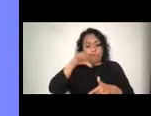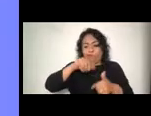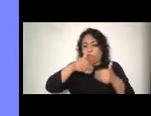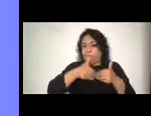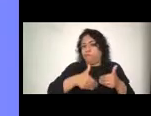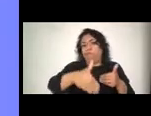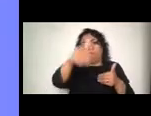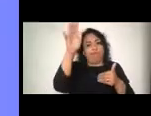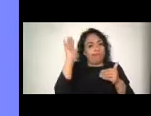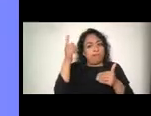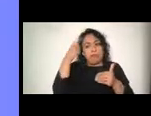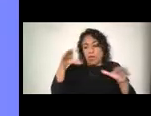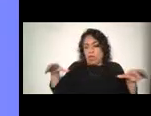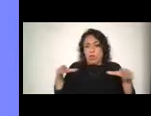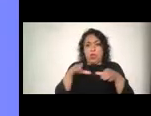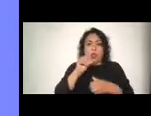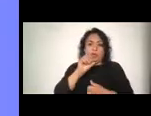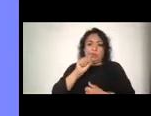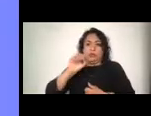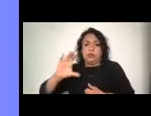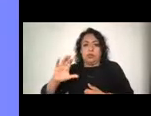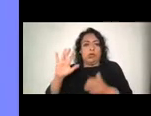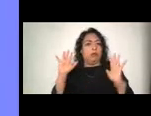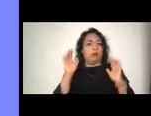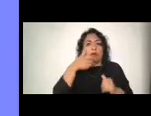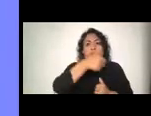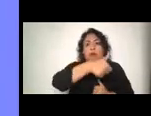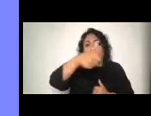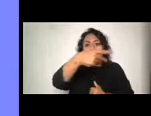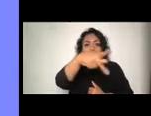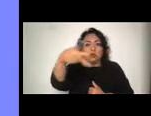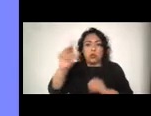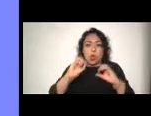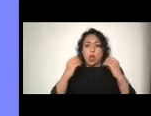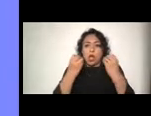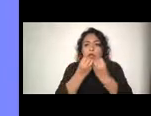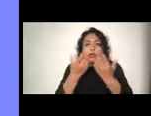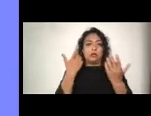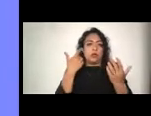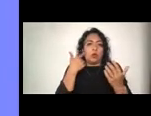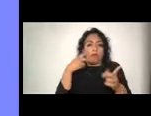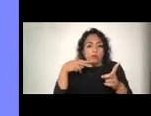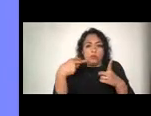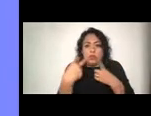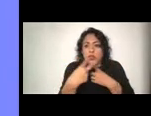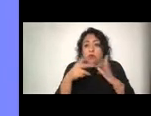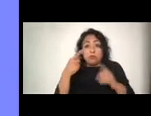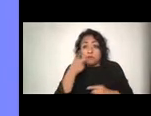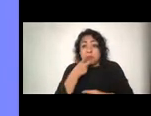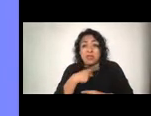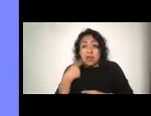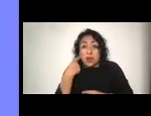adelante para todo el sector y desde donde esté cada una de las organizaciones. Me dicen que no se ve